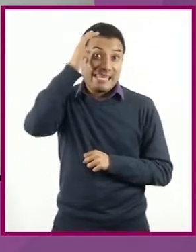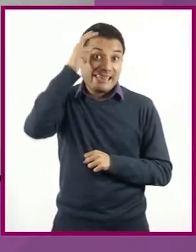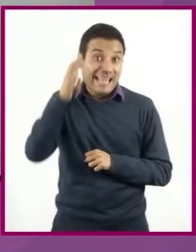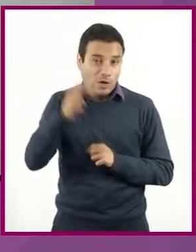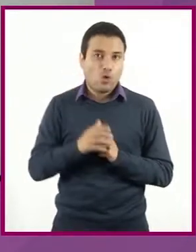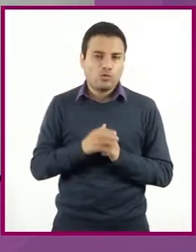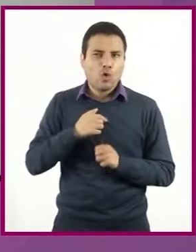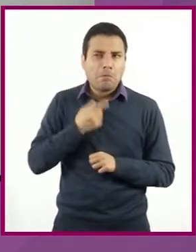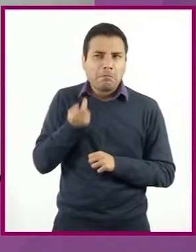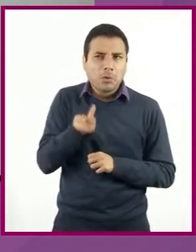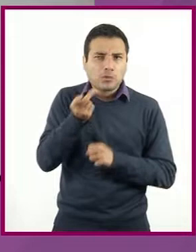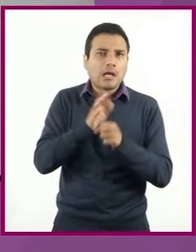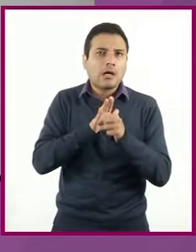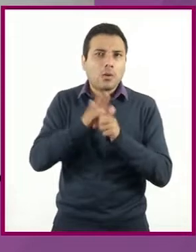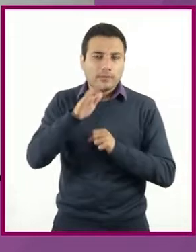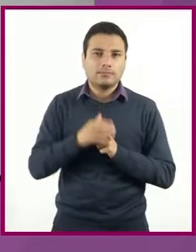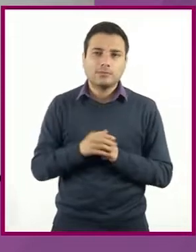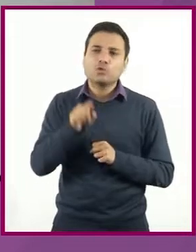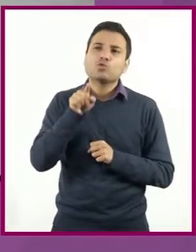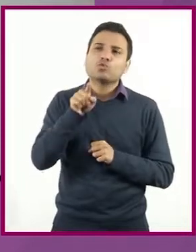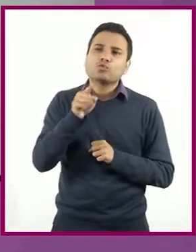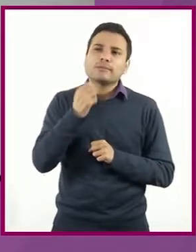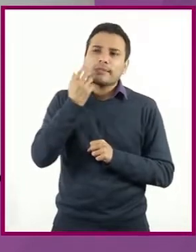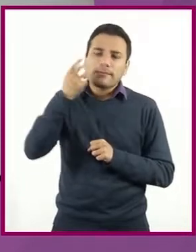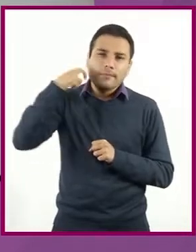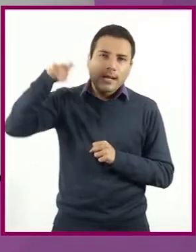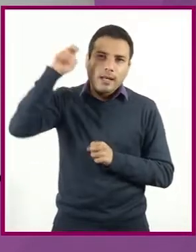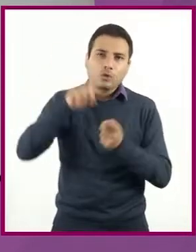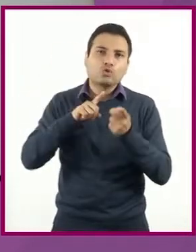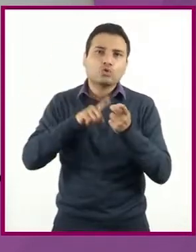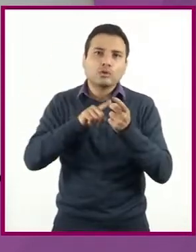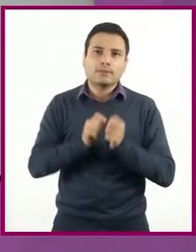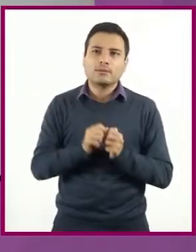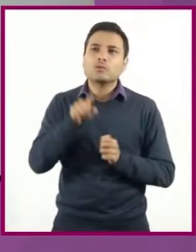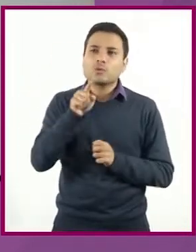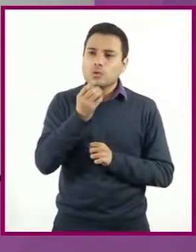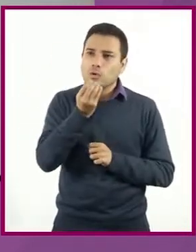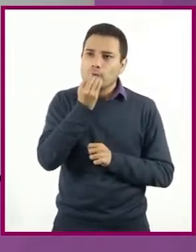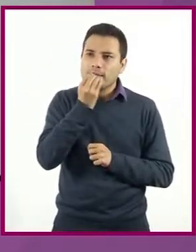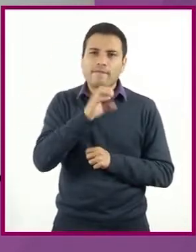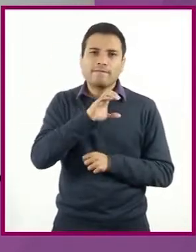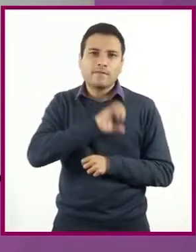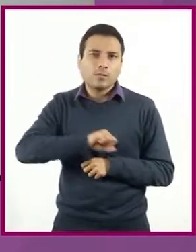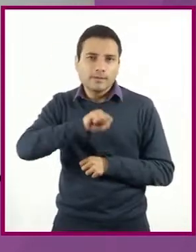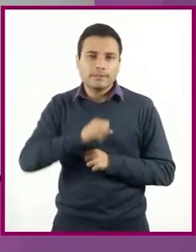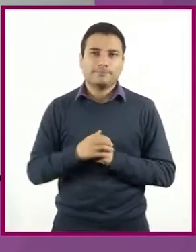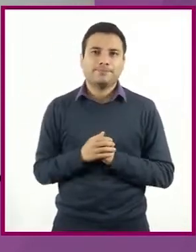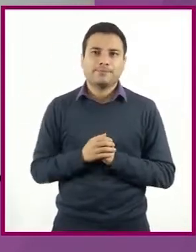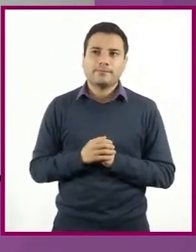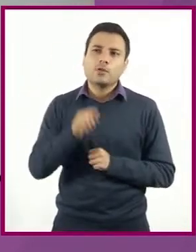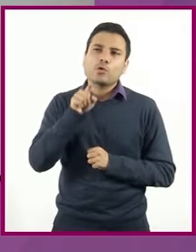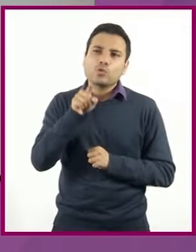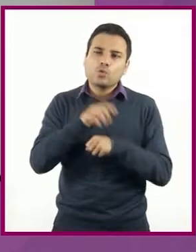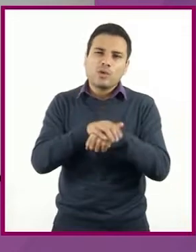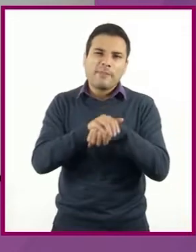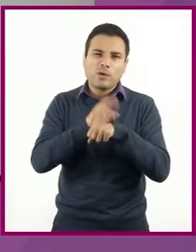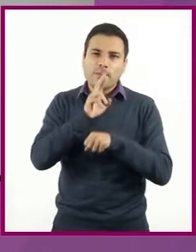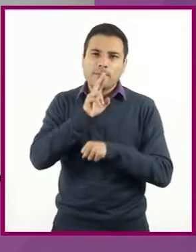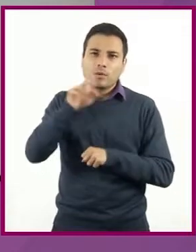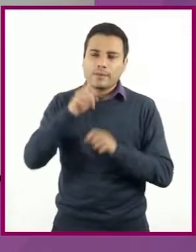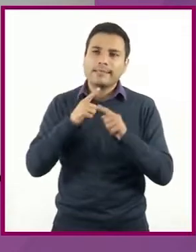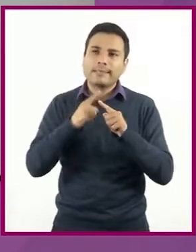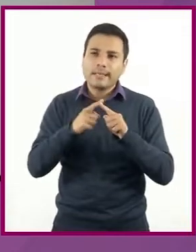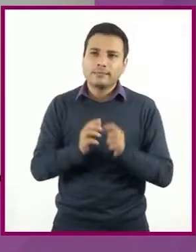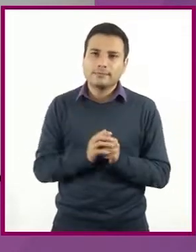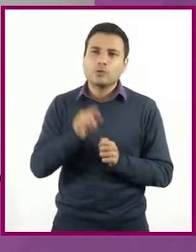Las preguntas que yo le haría es: ¿dónde le gustaría viajar? ¿Cuál es su comida favorita? ¿Quién es su mejor amigo?